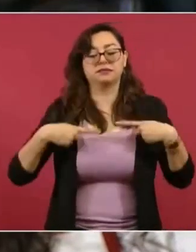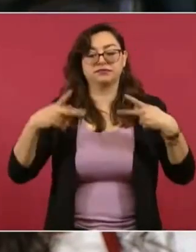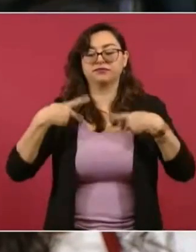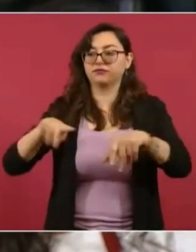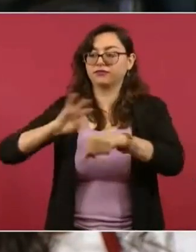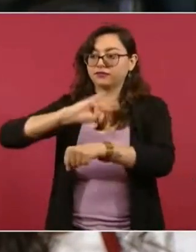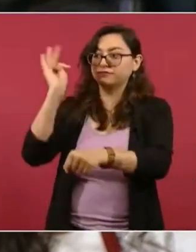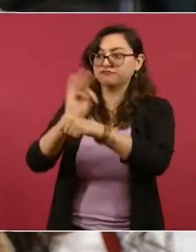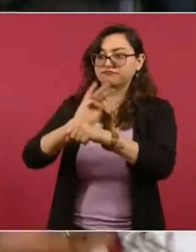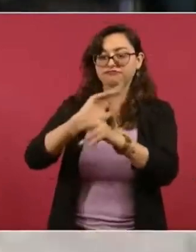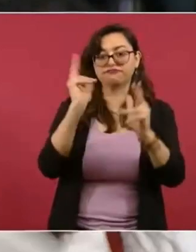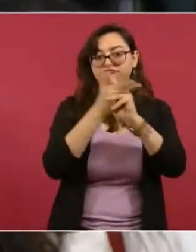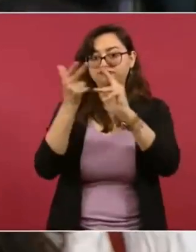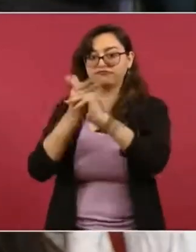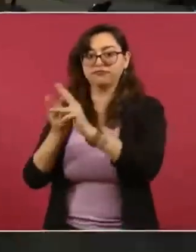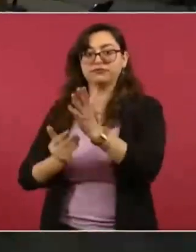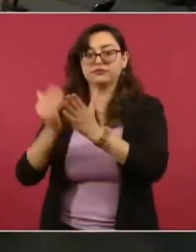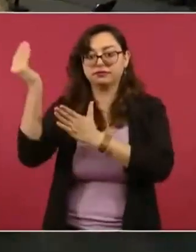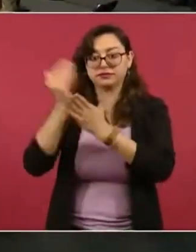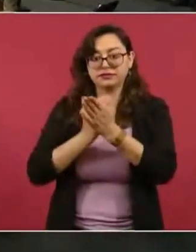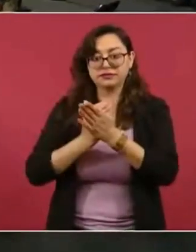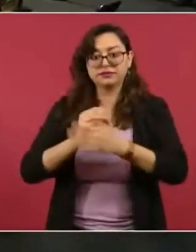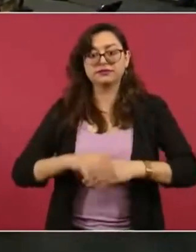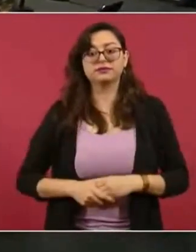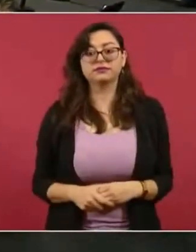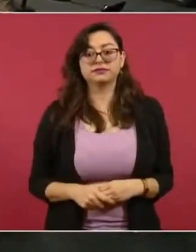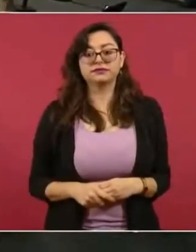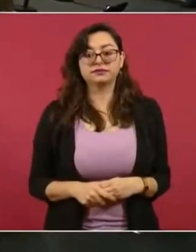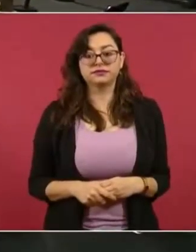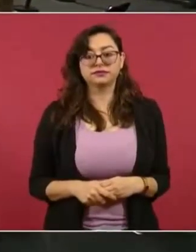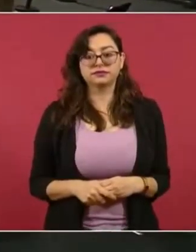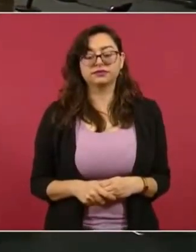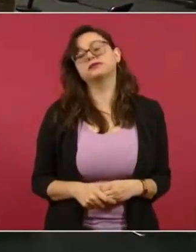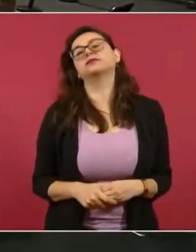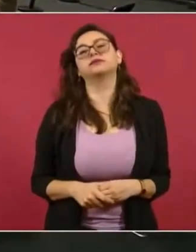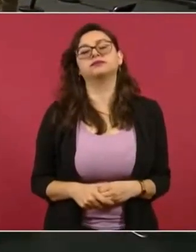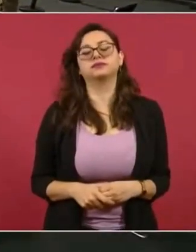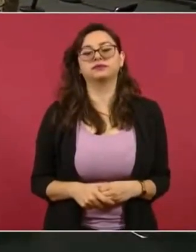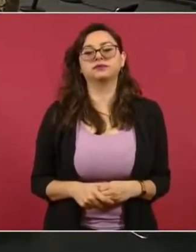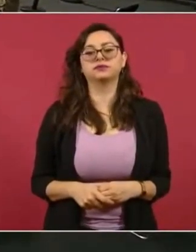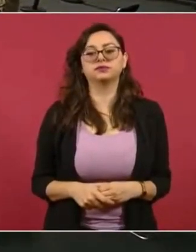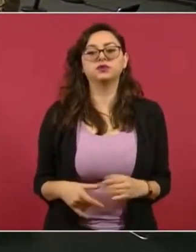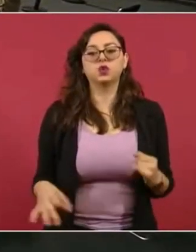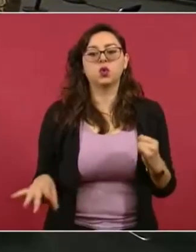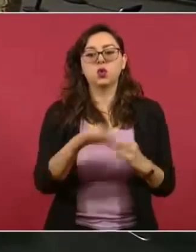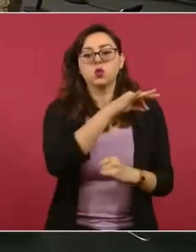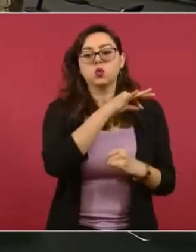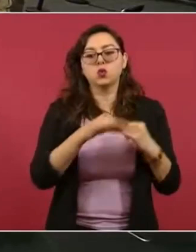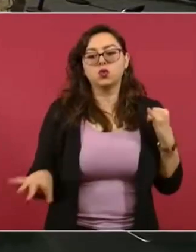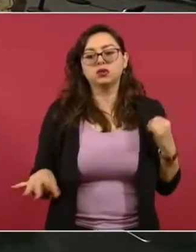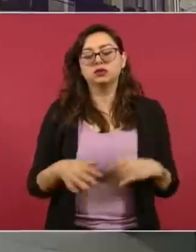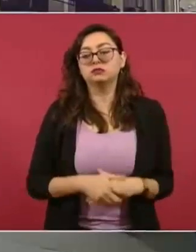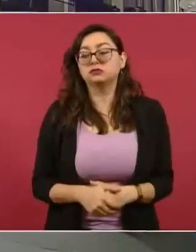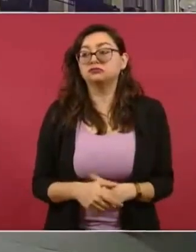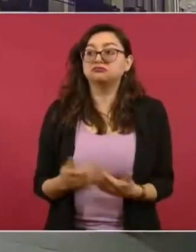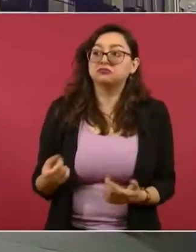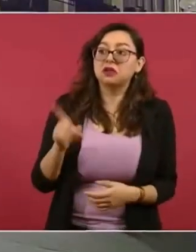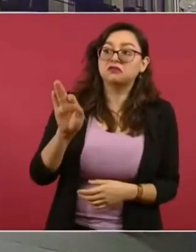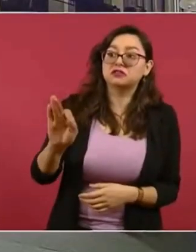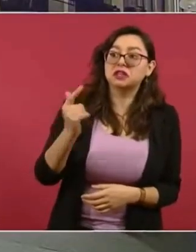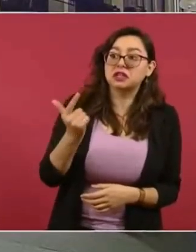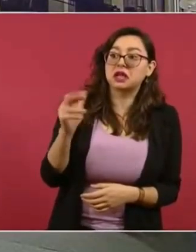y bueno por último si no sirven esas dos áreas de la Fiscalía de la general de la república